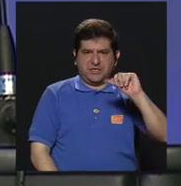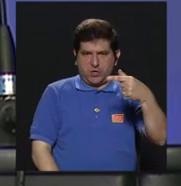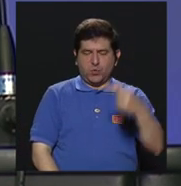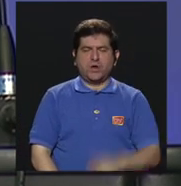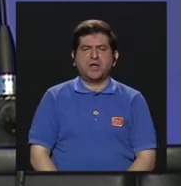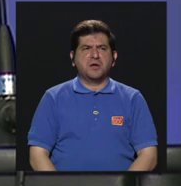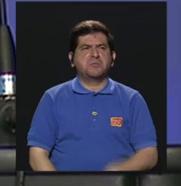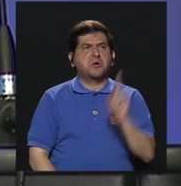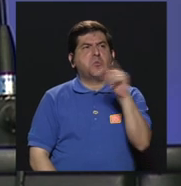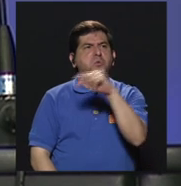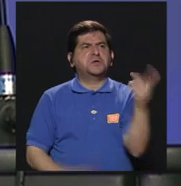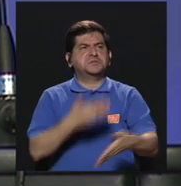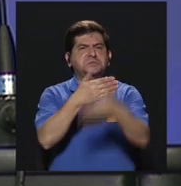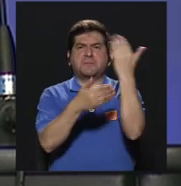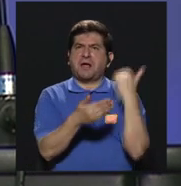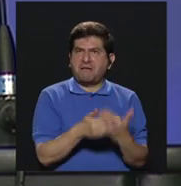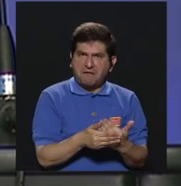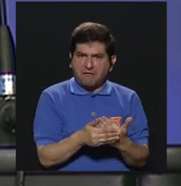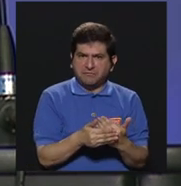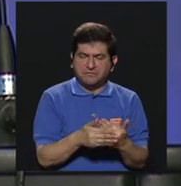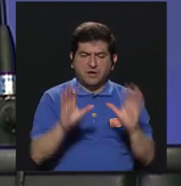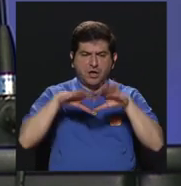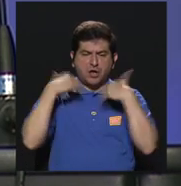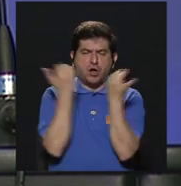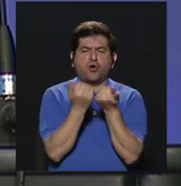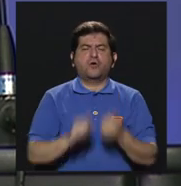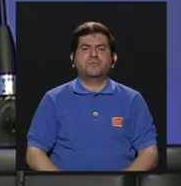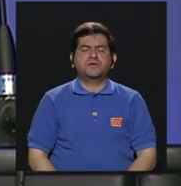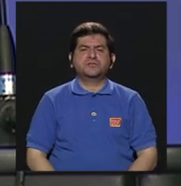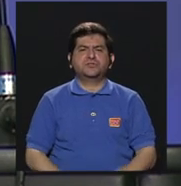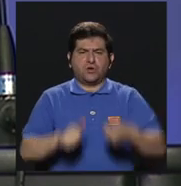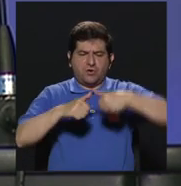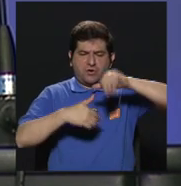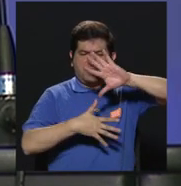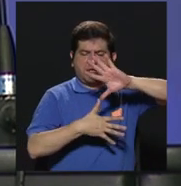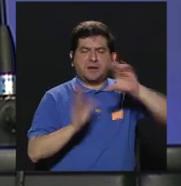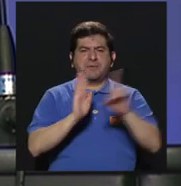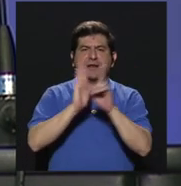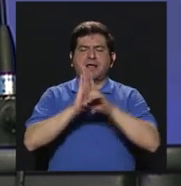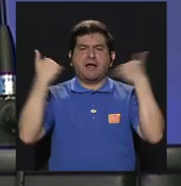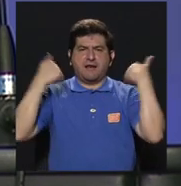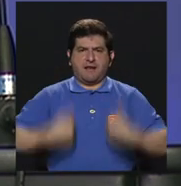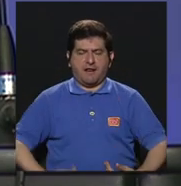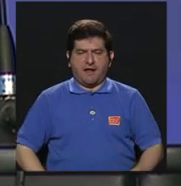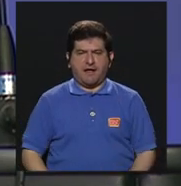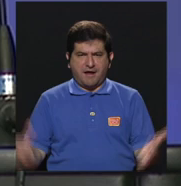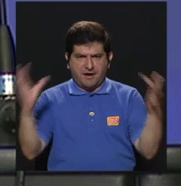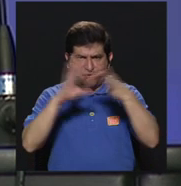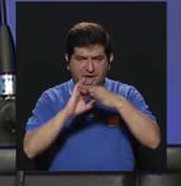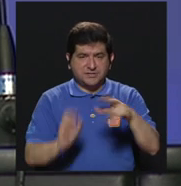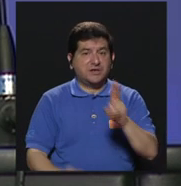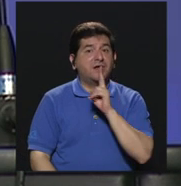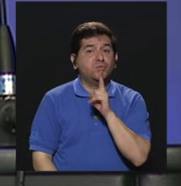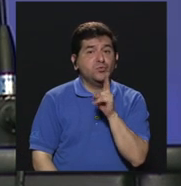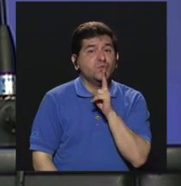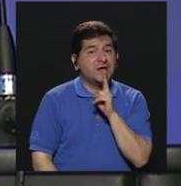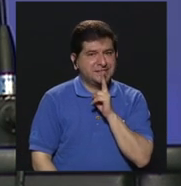sea, de hace una semana, de la Comisión Interamericana de Derechos Humanos acerca de Honduras.